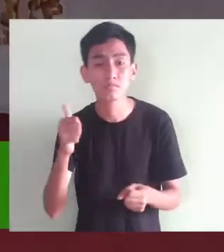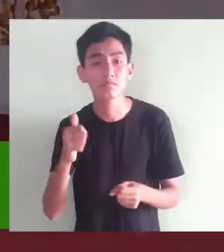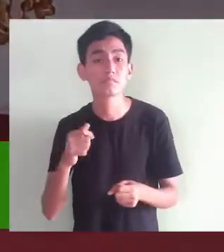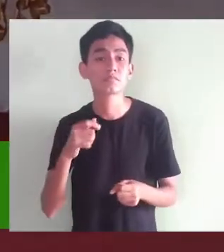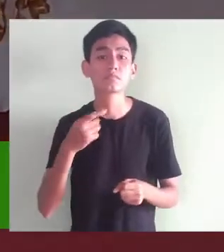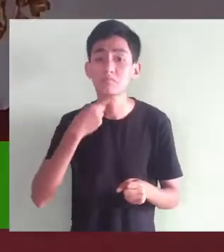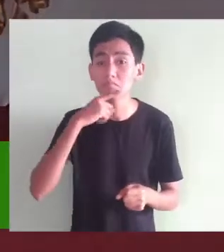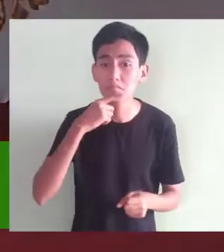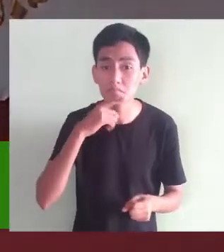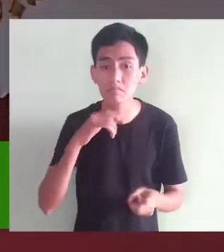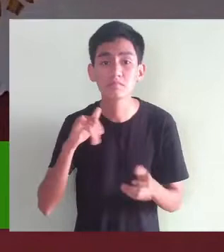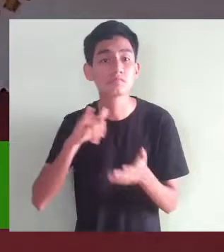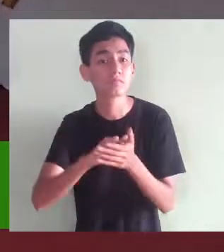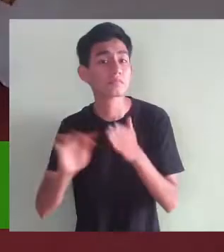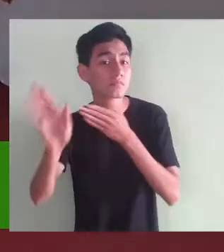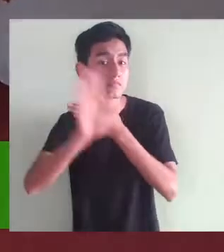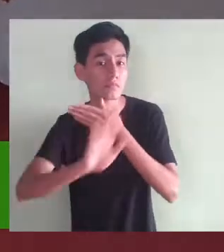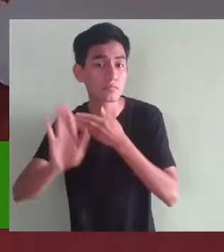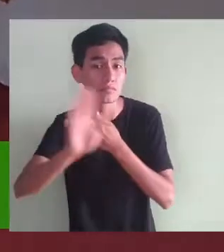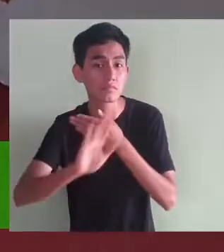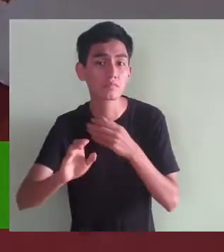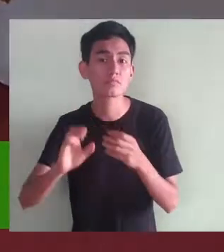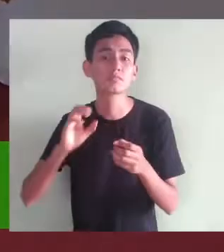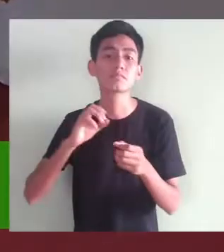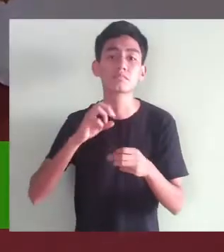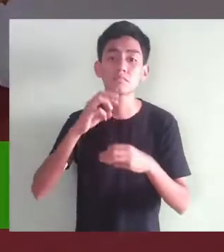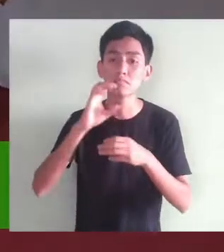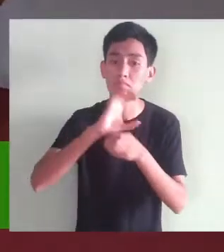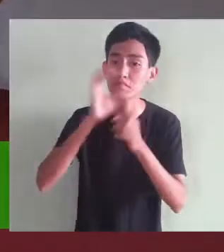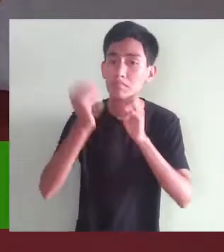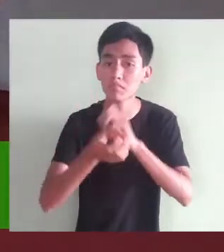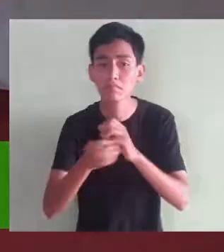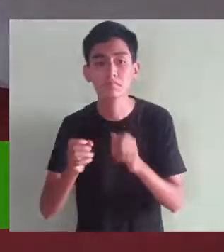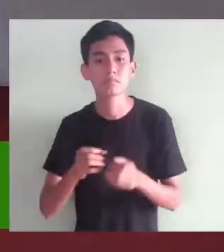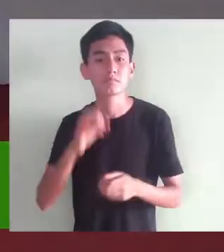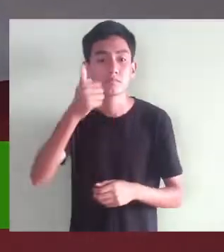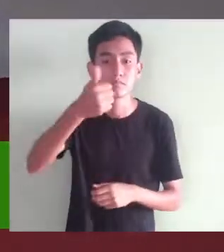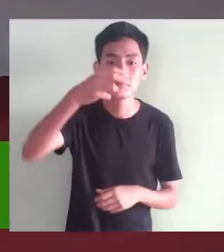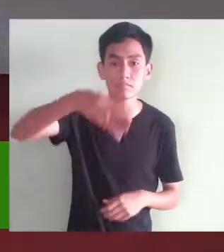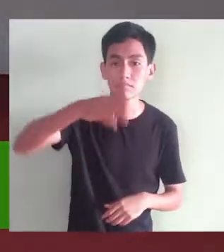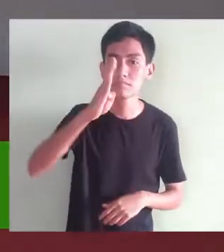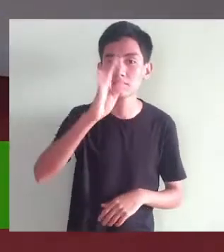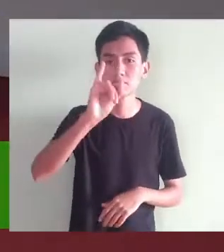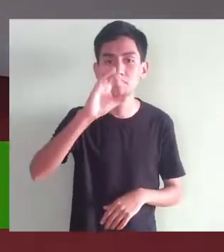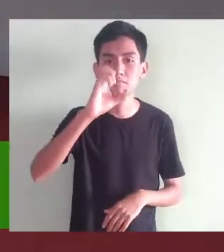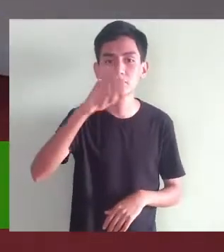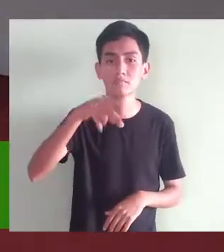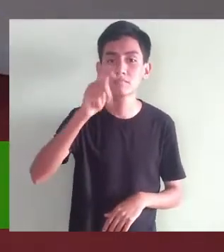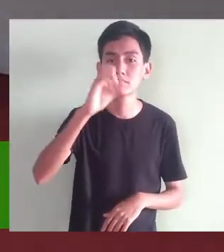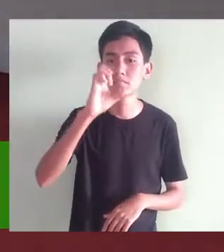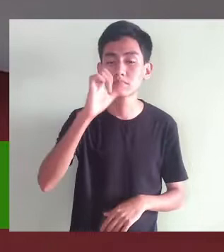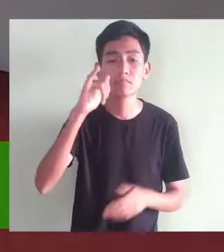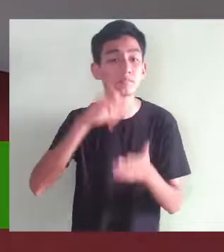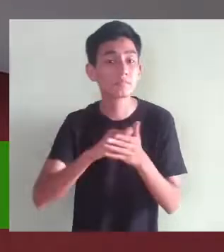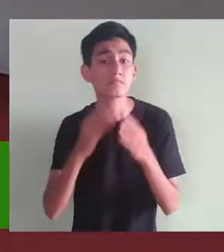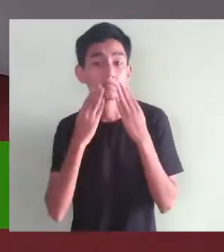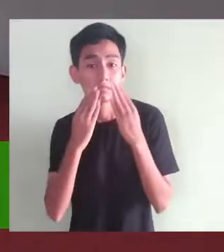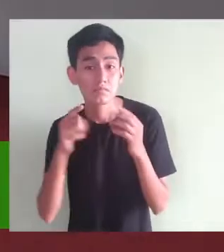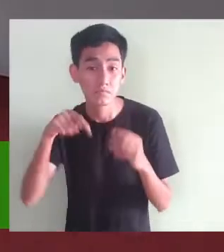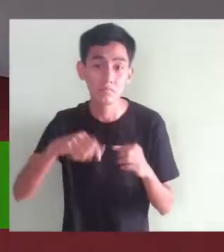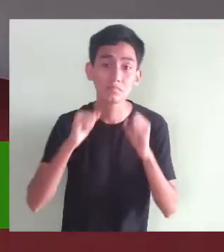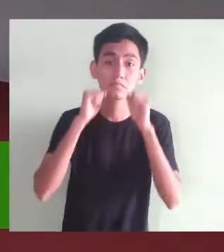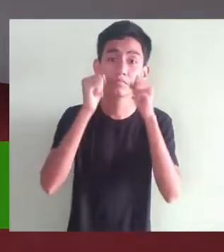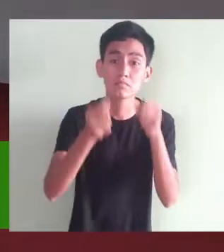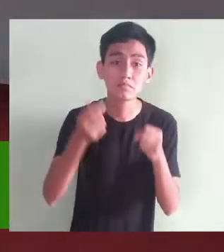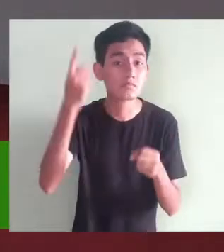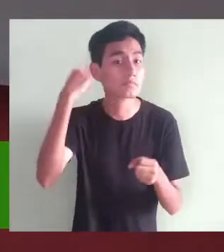indígena y protectora del medio ambiente, quien agradeció el premio a las mujeres que están aportando su granito de arena en la construcción